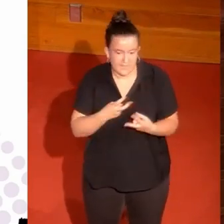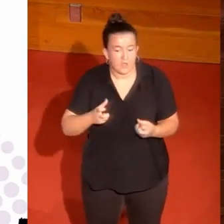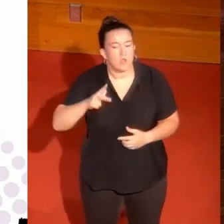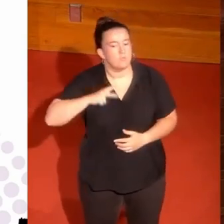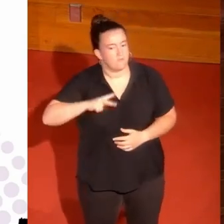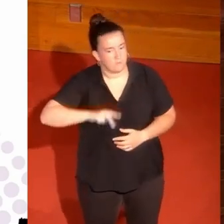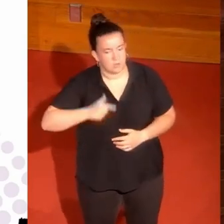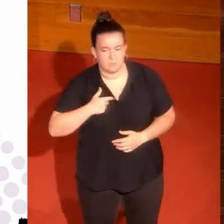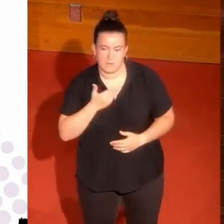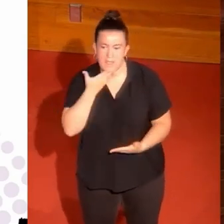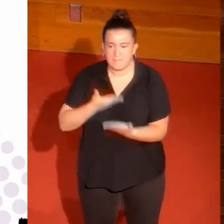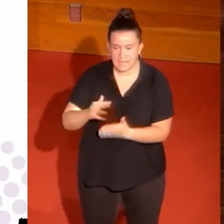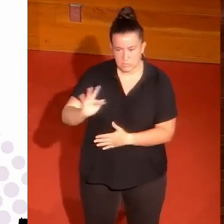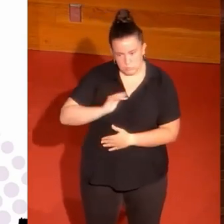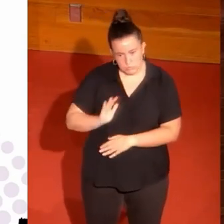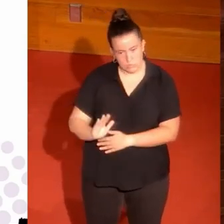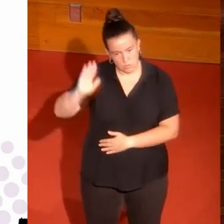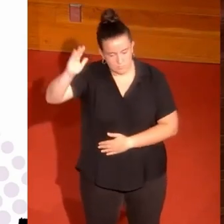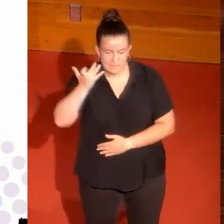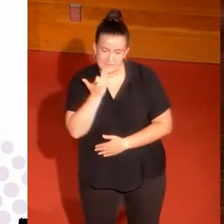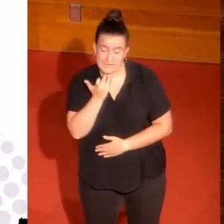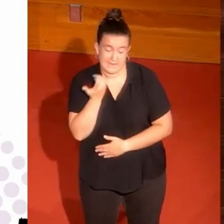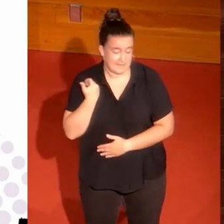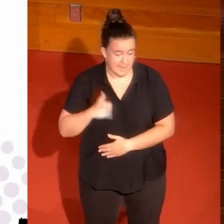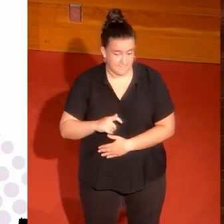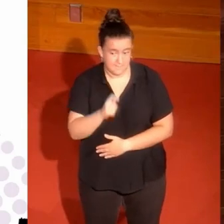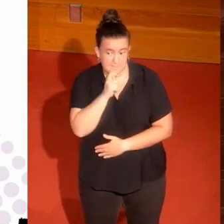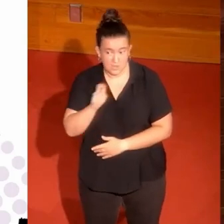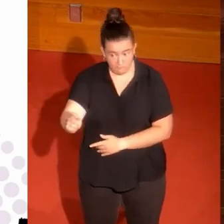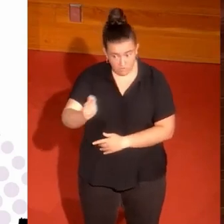tatu beso itaro mikrofon eta